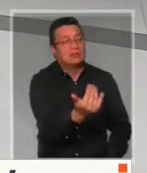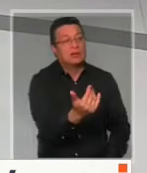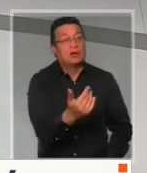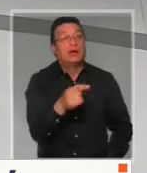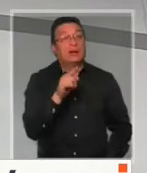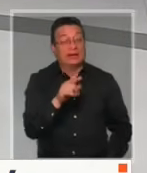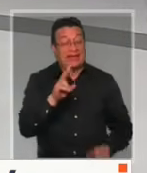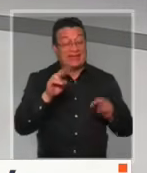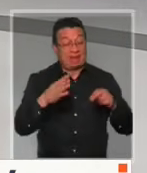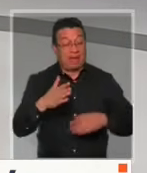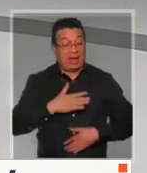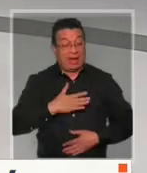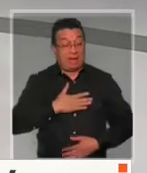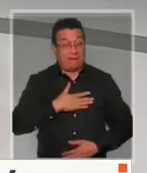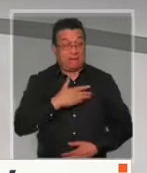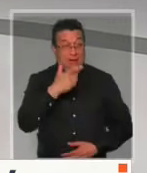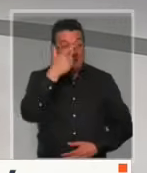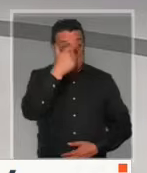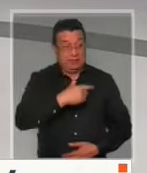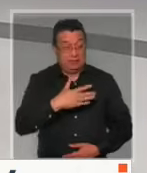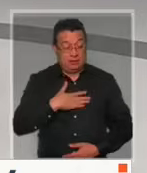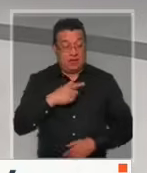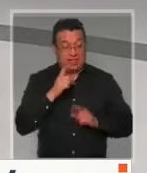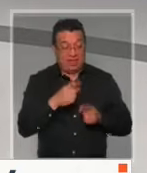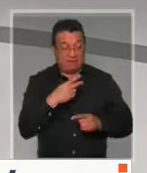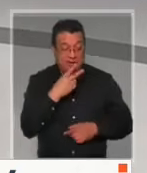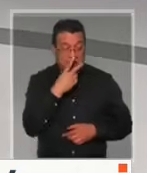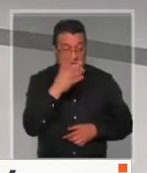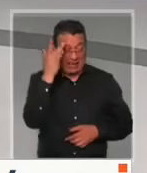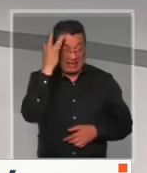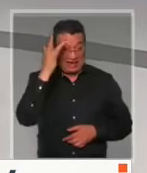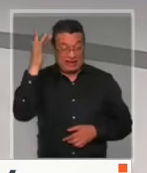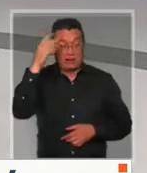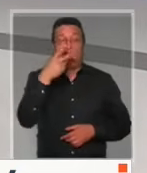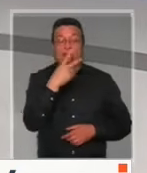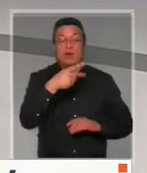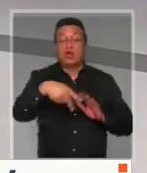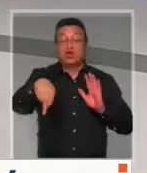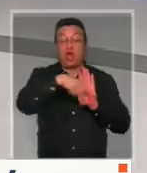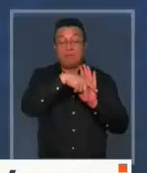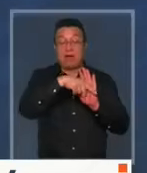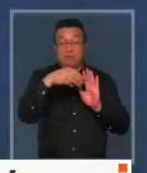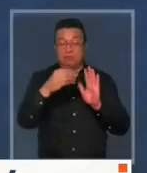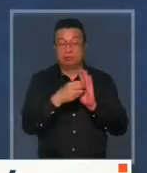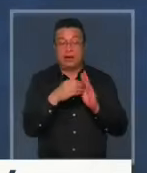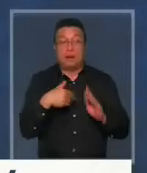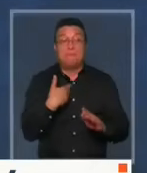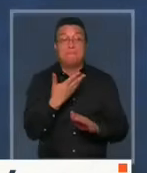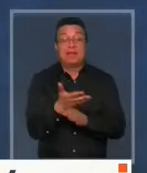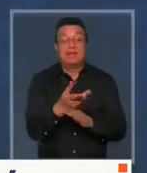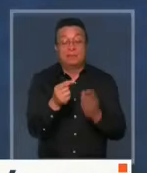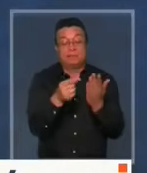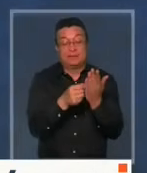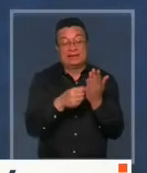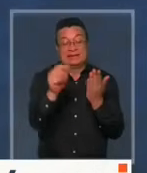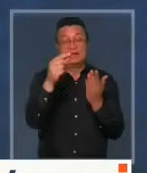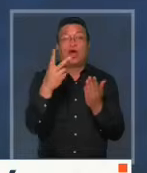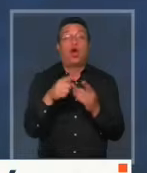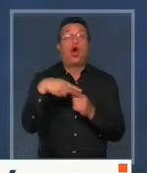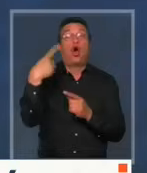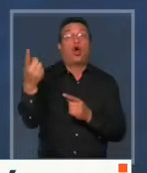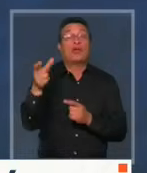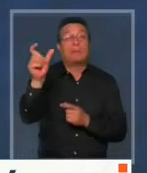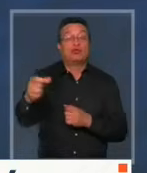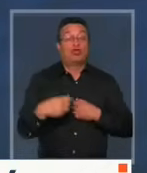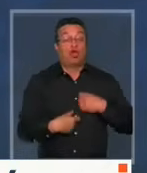tema suyo debe ser mirado por la inteligencia, vamos a poner una norma para que esa solicitud tenga que ser chequeada por una segunda persona. No